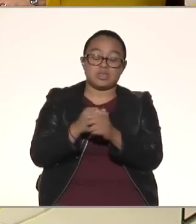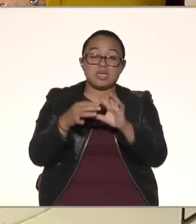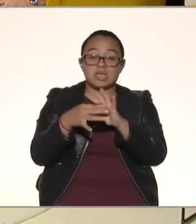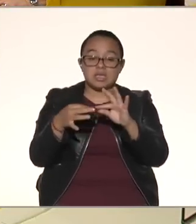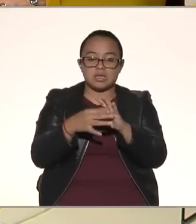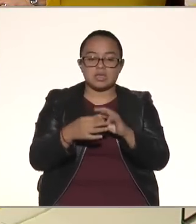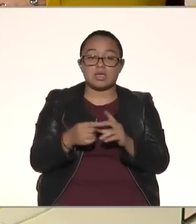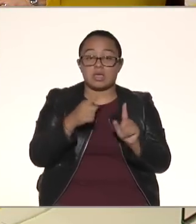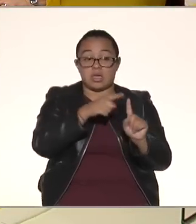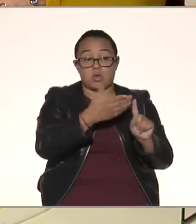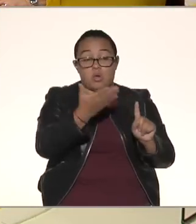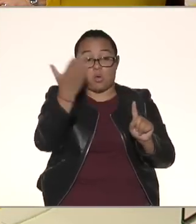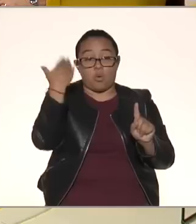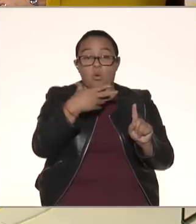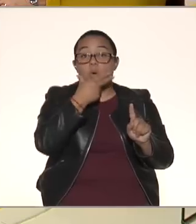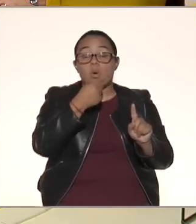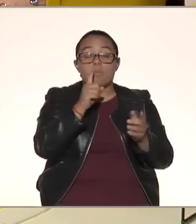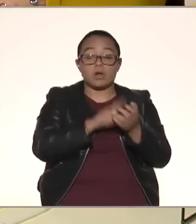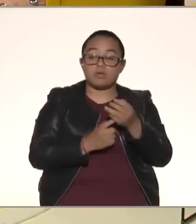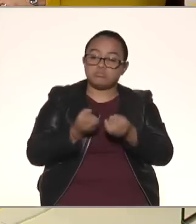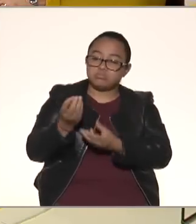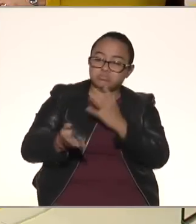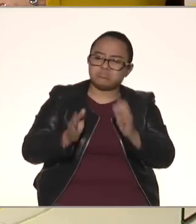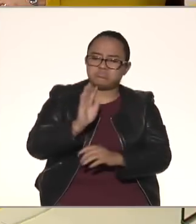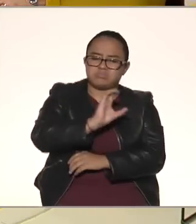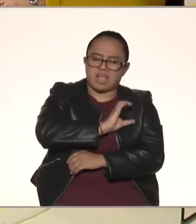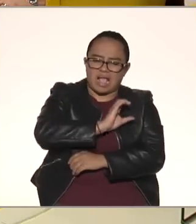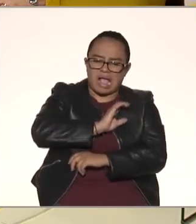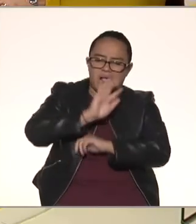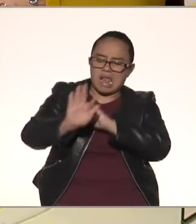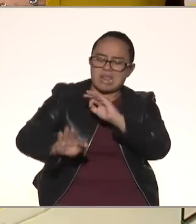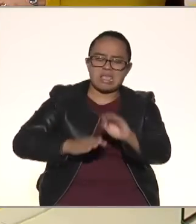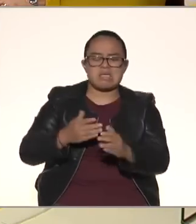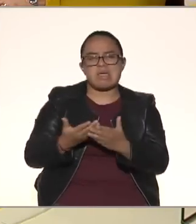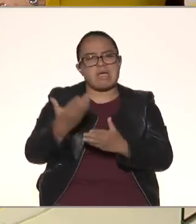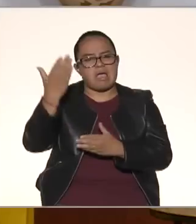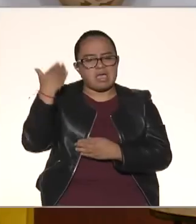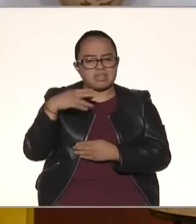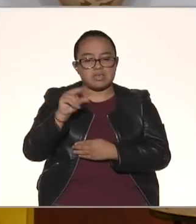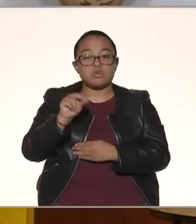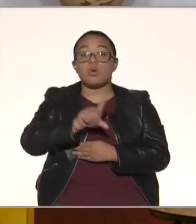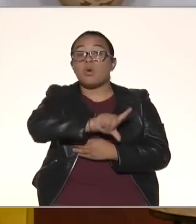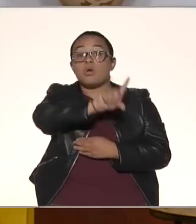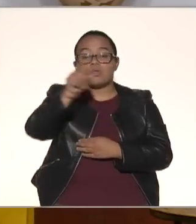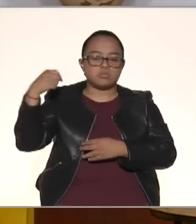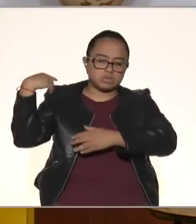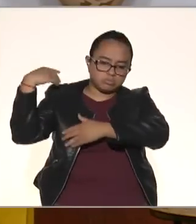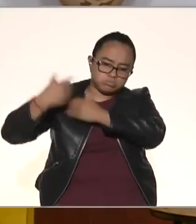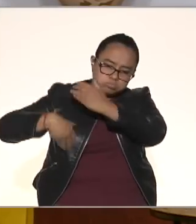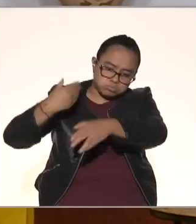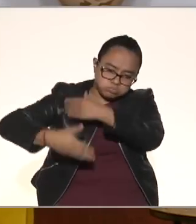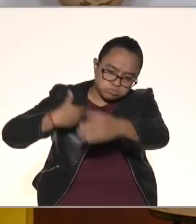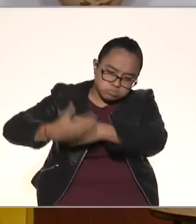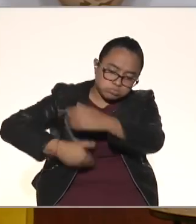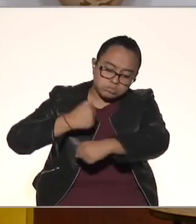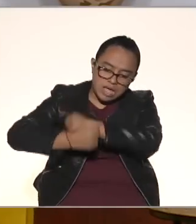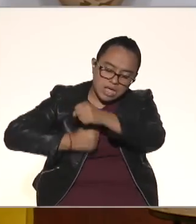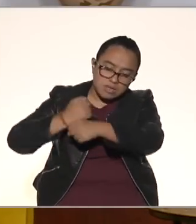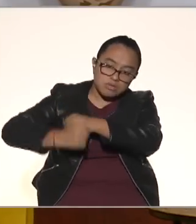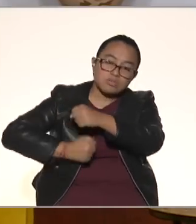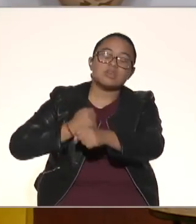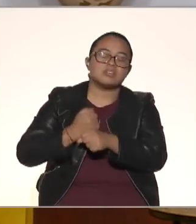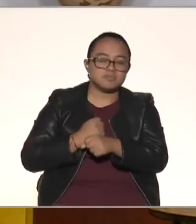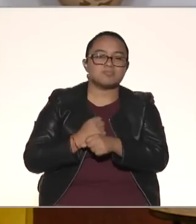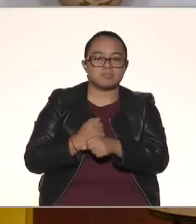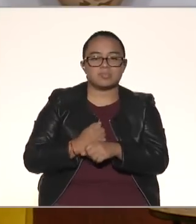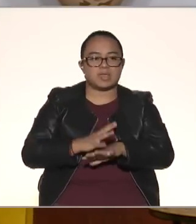principio él no era nada cariñoso, detallista, y con el paso del tiempo, bueno, pues ya vimos